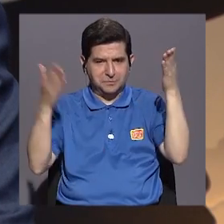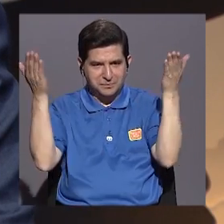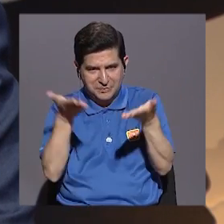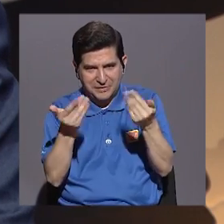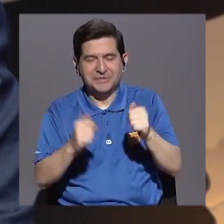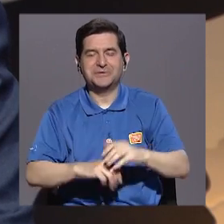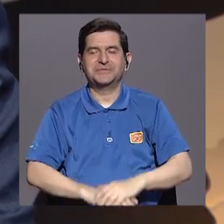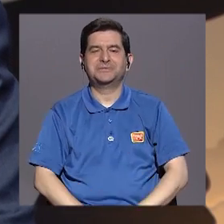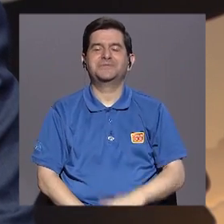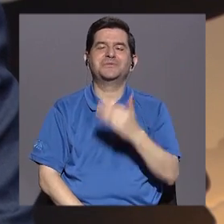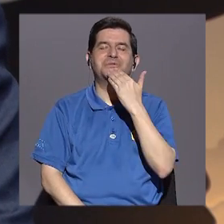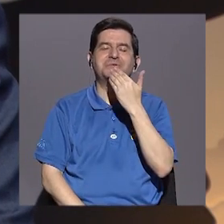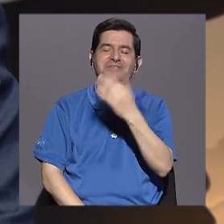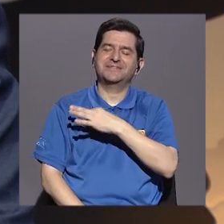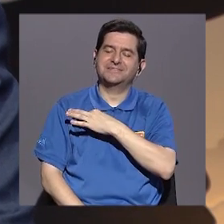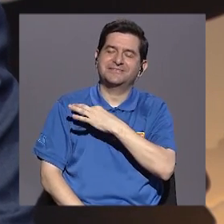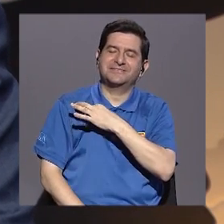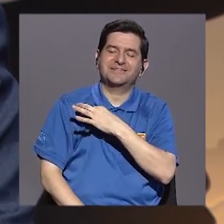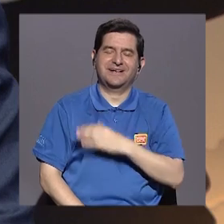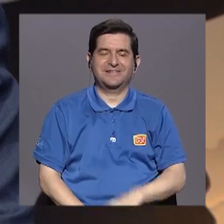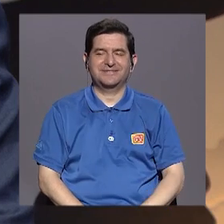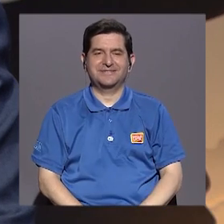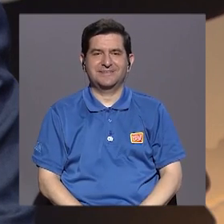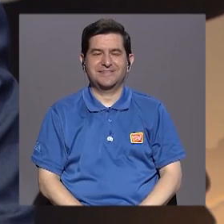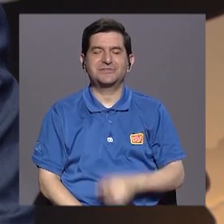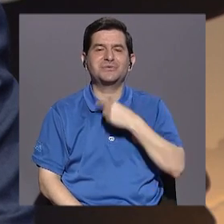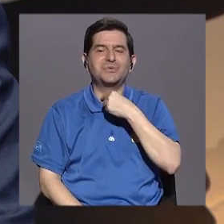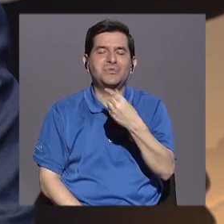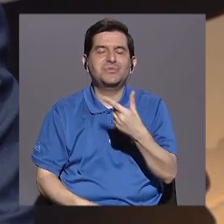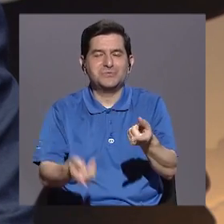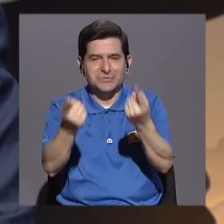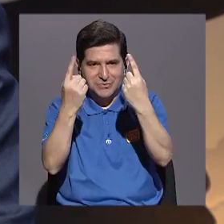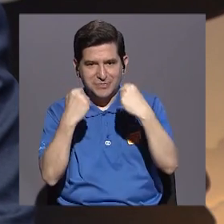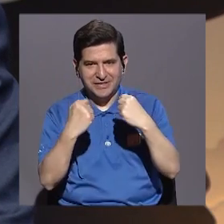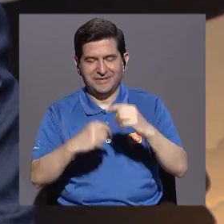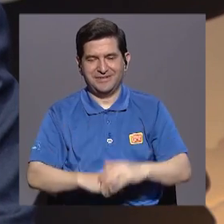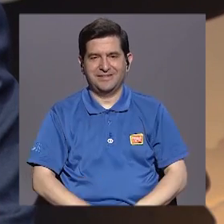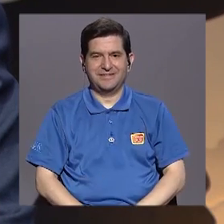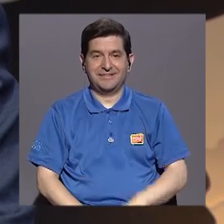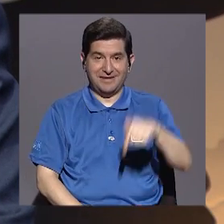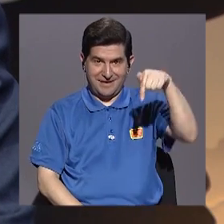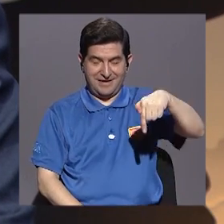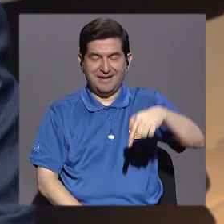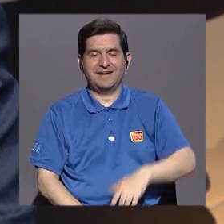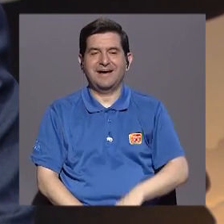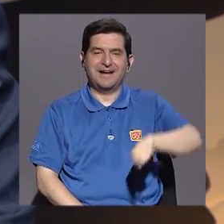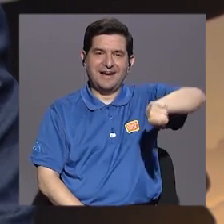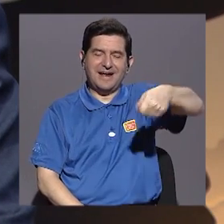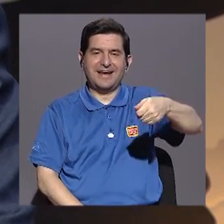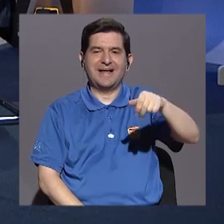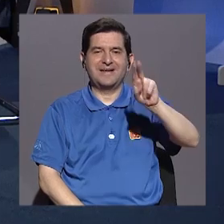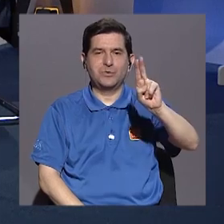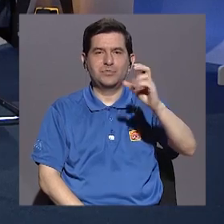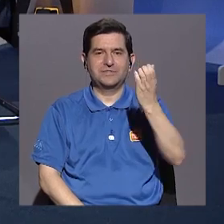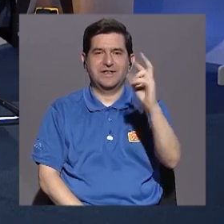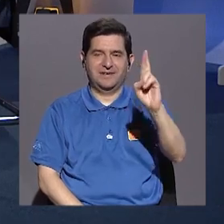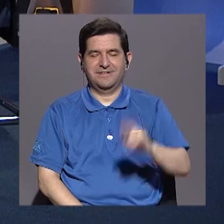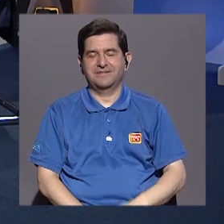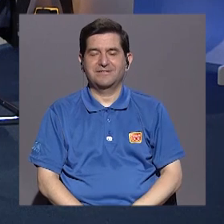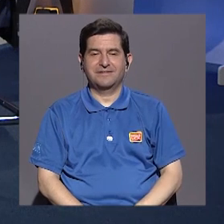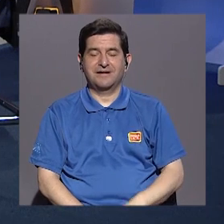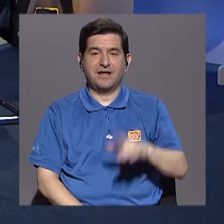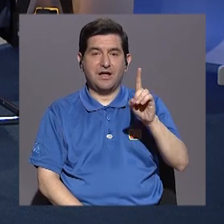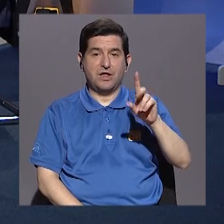los raid muchas gracias por la invitación donadores su placer para mí estar acá en el canal ser el